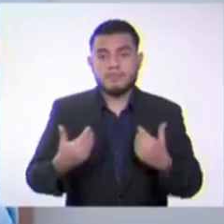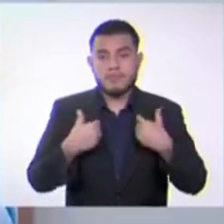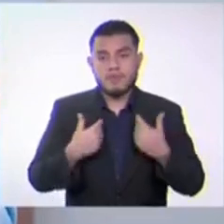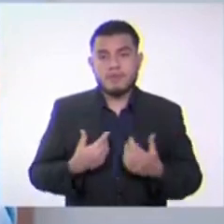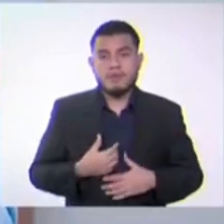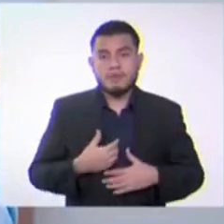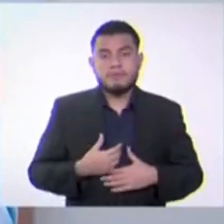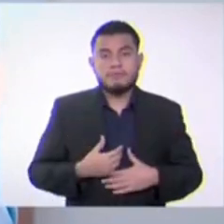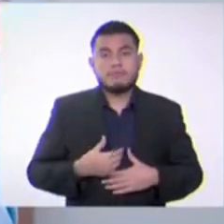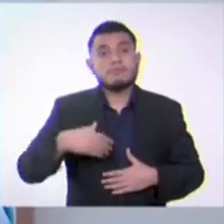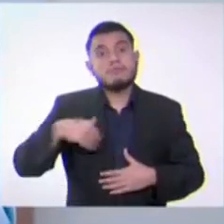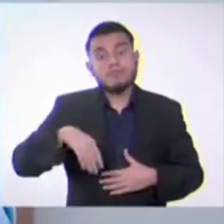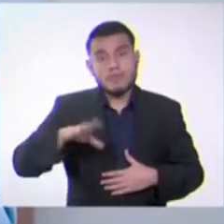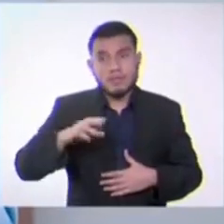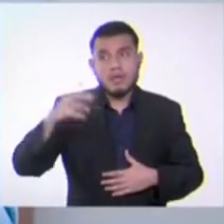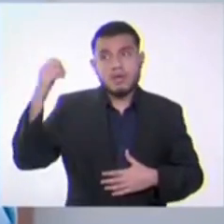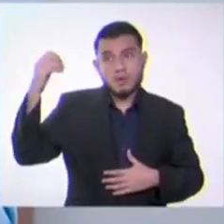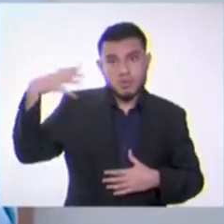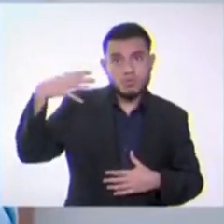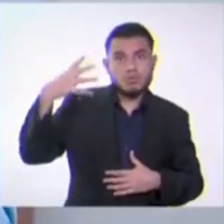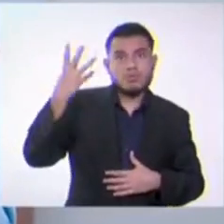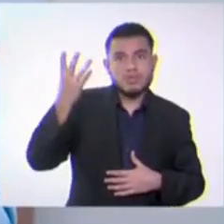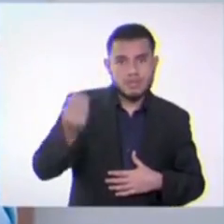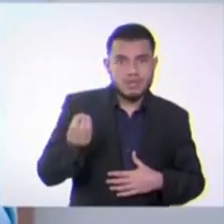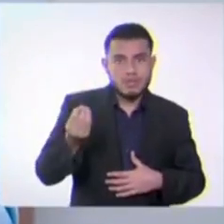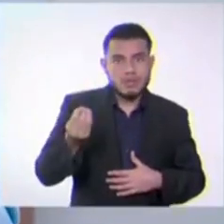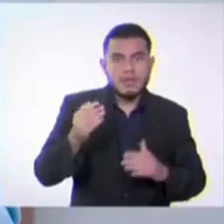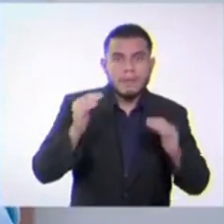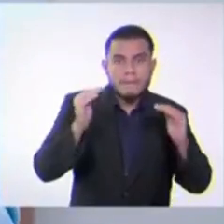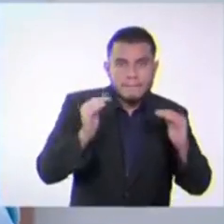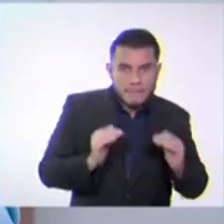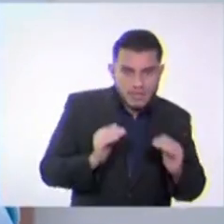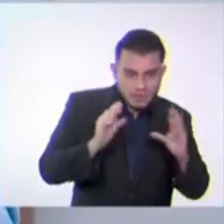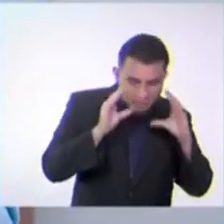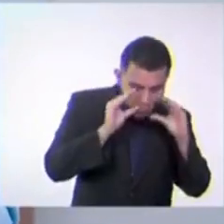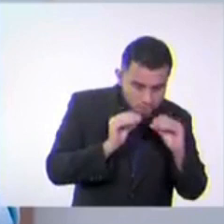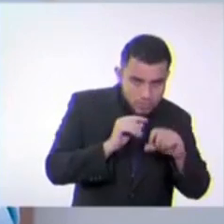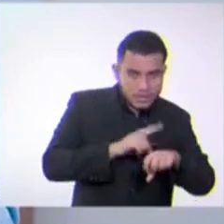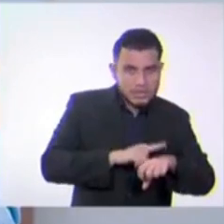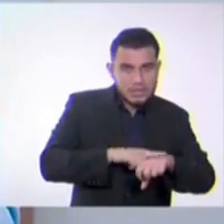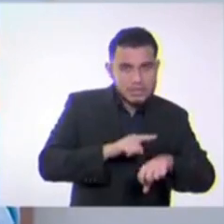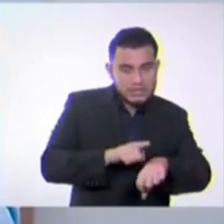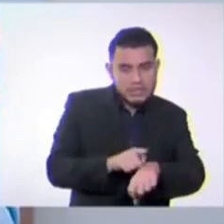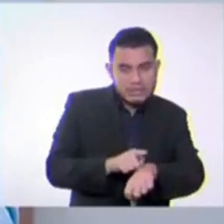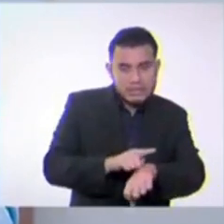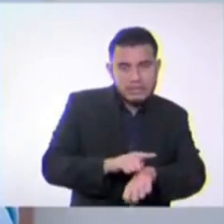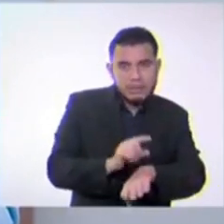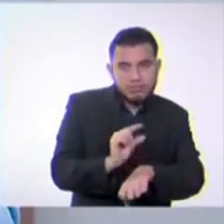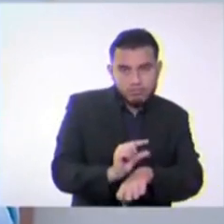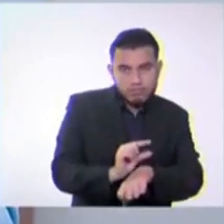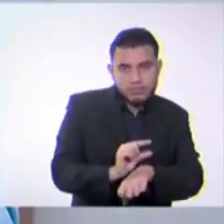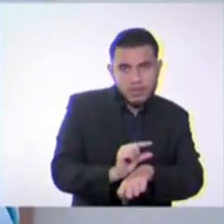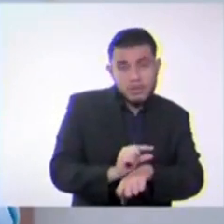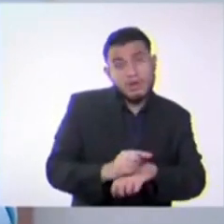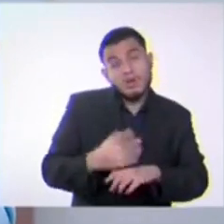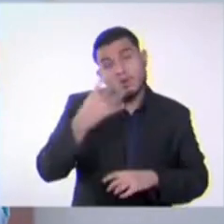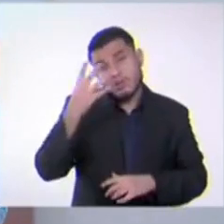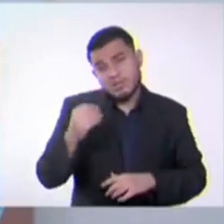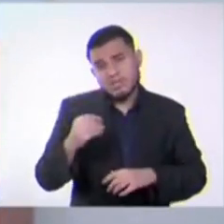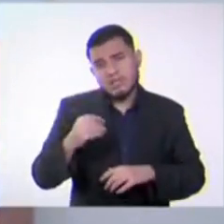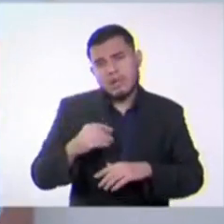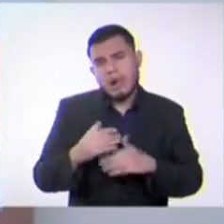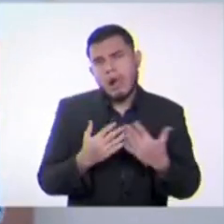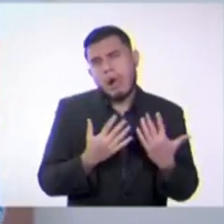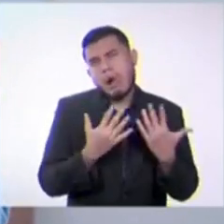mayor cantidad de luz de día y menos oscuridad. Es decir, los días son más largos y las